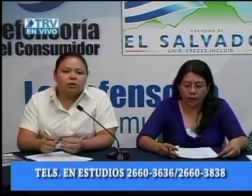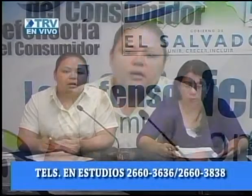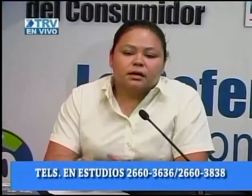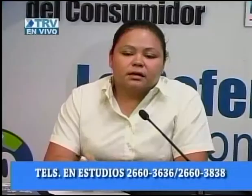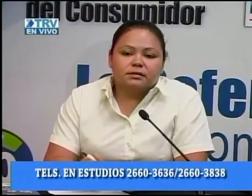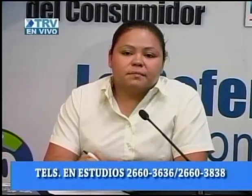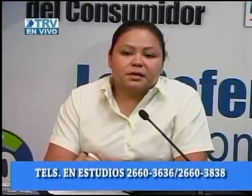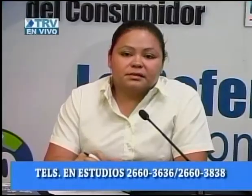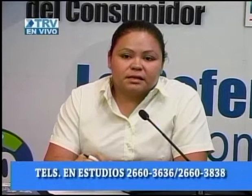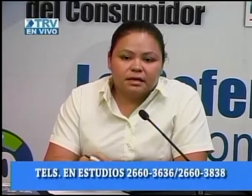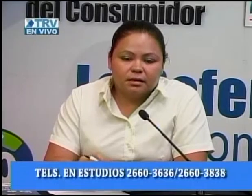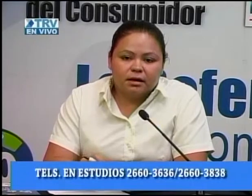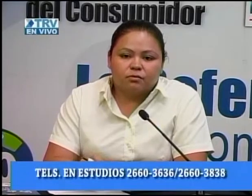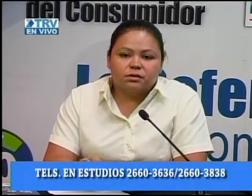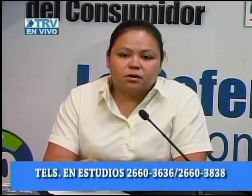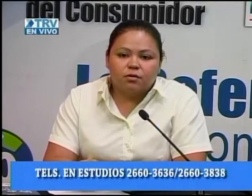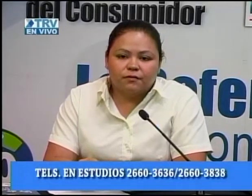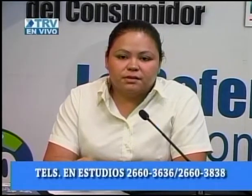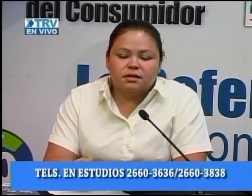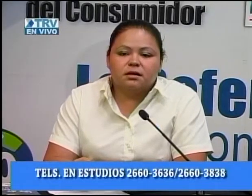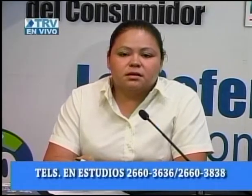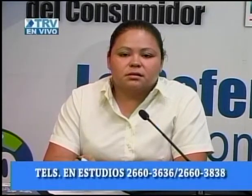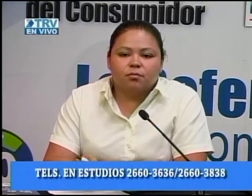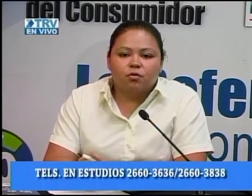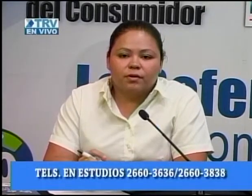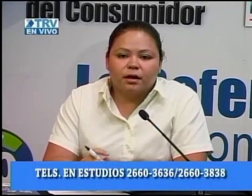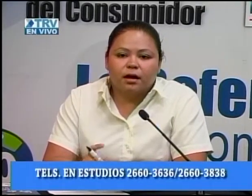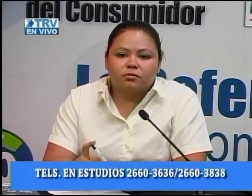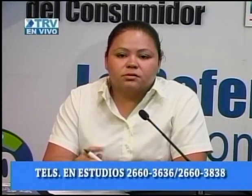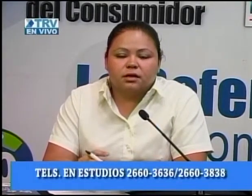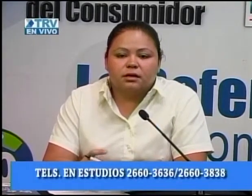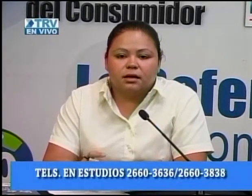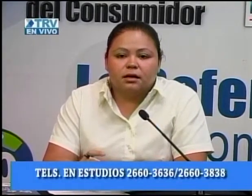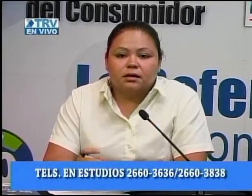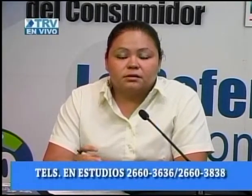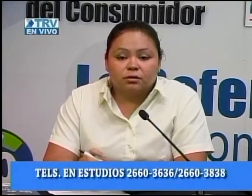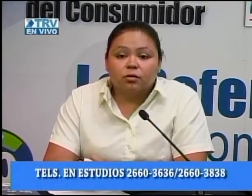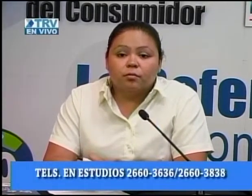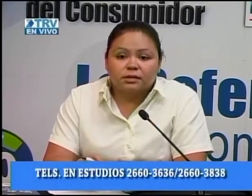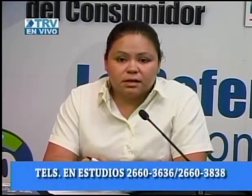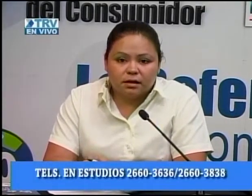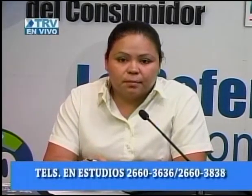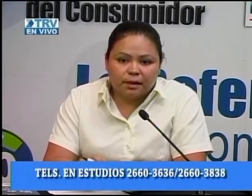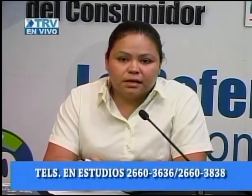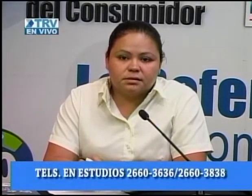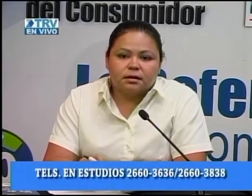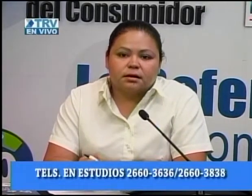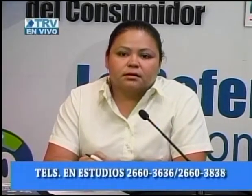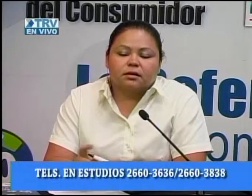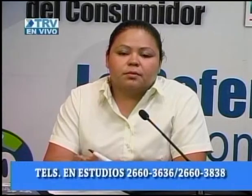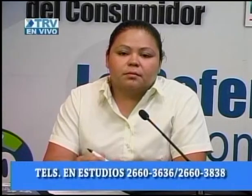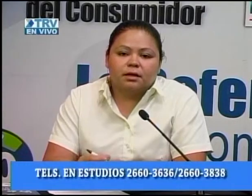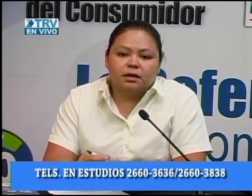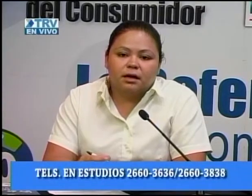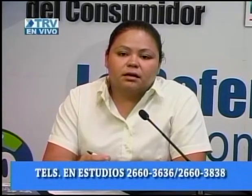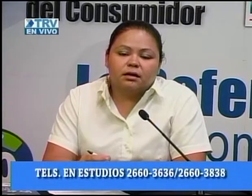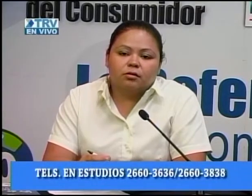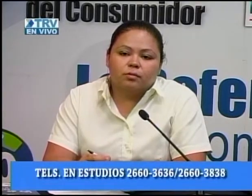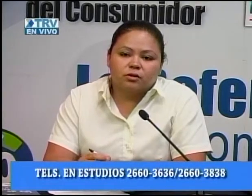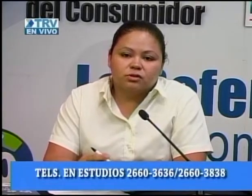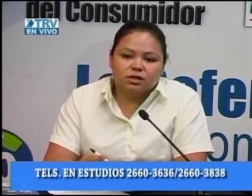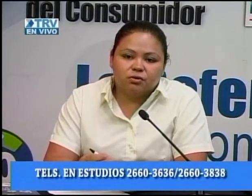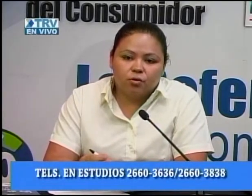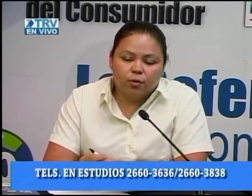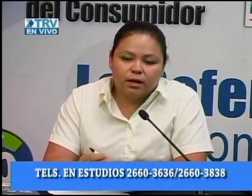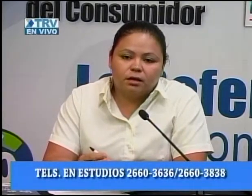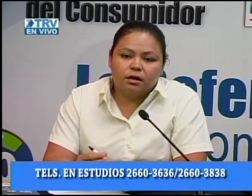banco, que se presente a nuestras oficinas. Estamos ubicados en la Centro Comercial La Plaza, Carretera Panamericana,